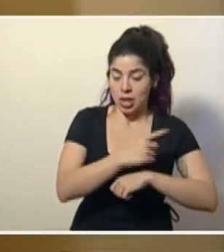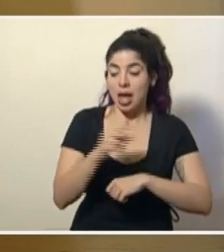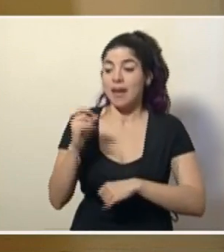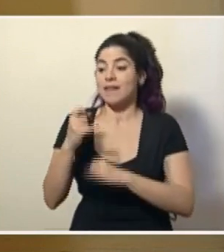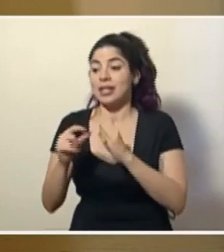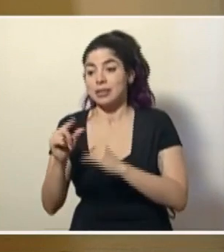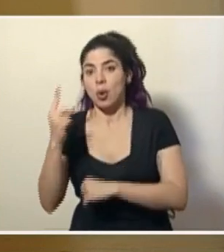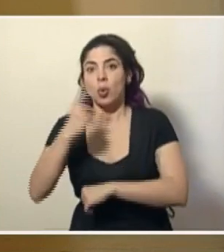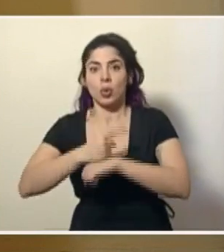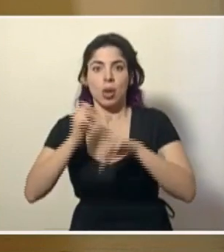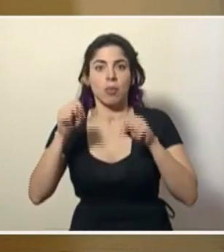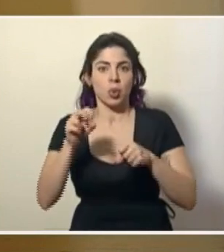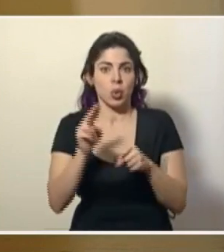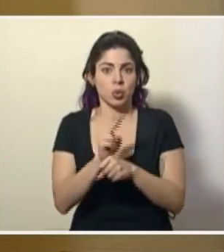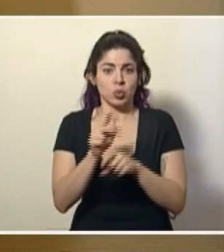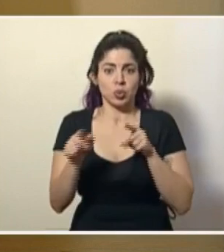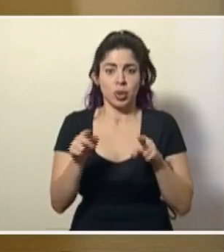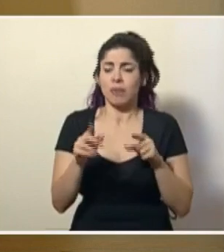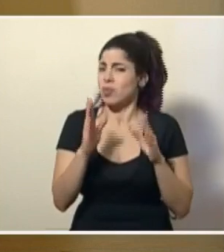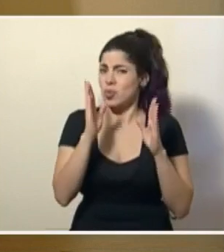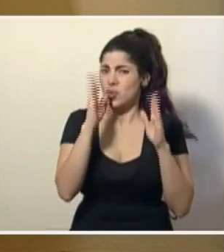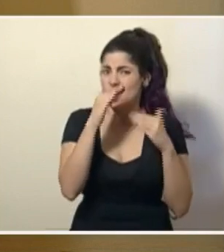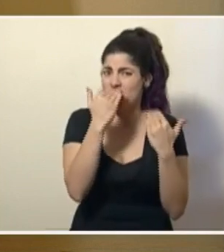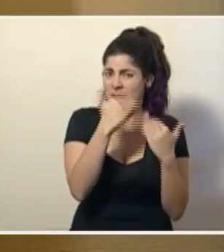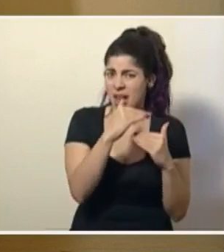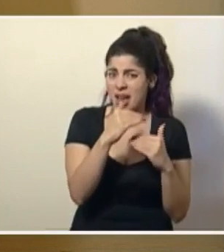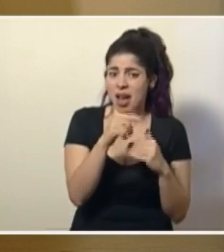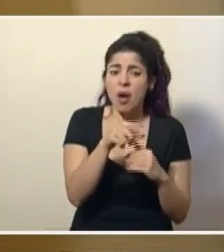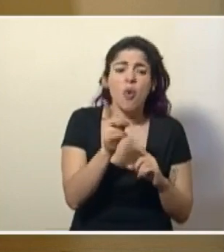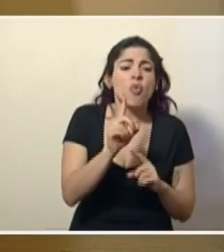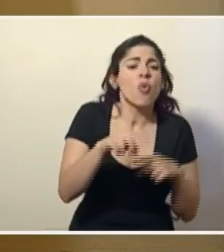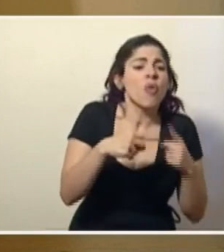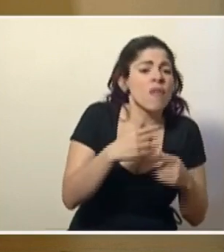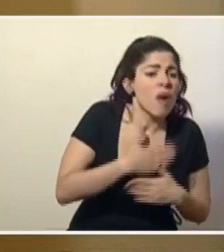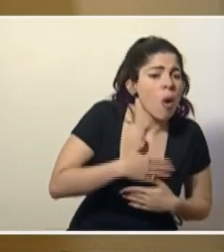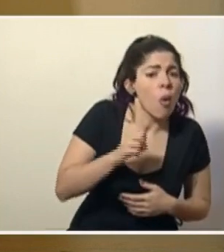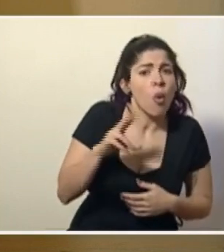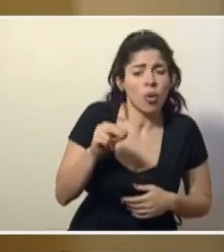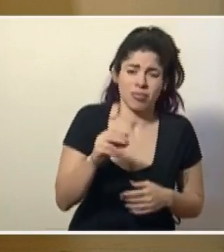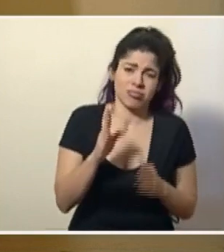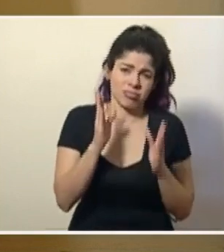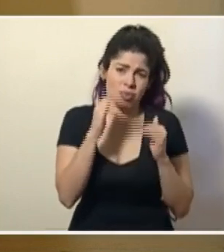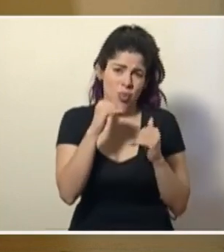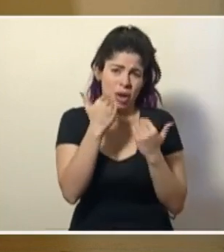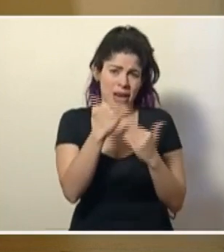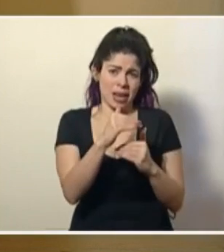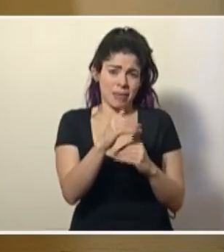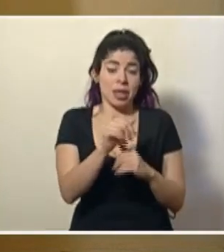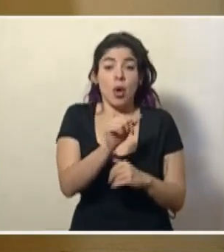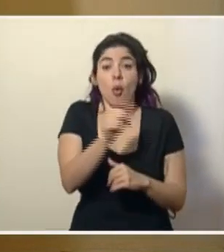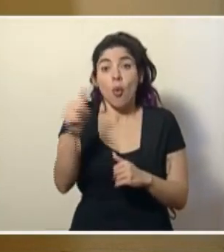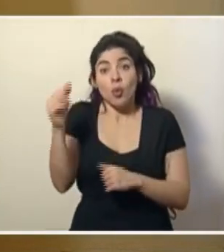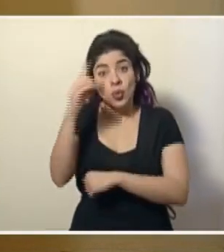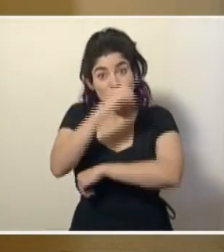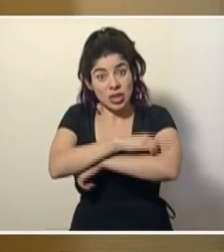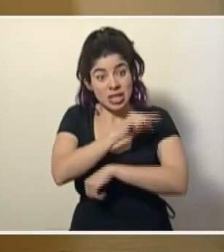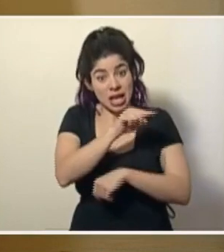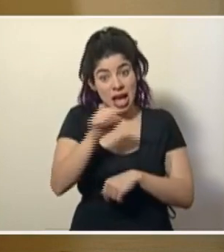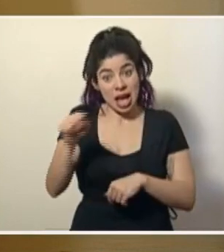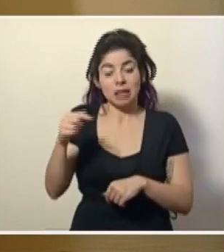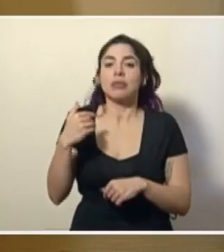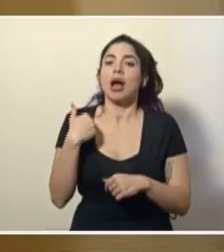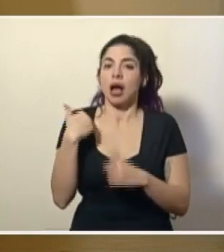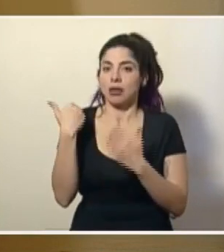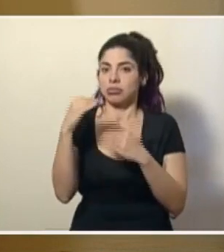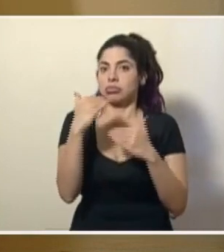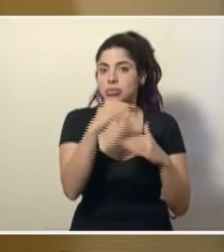sí se puede utilizar y no hay una restricción de si es para ocio o si no es para ocio. El resto del tiempo hay una lista de excepciones,